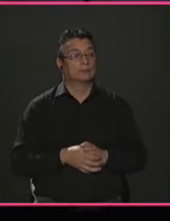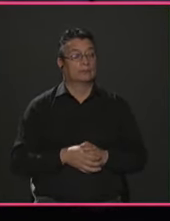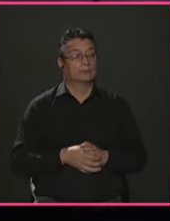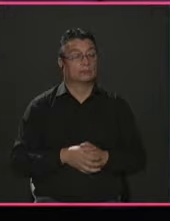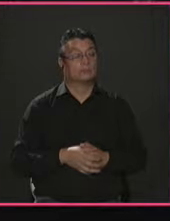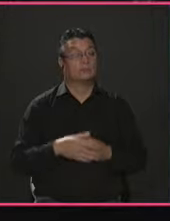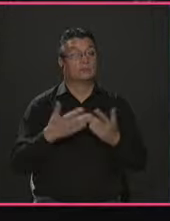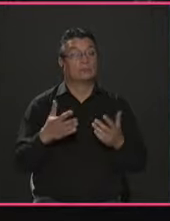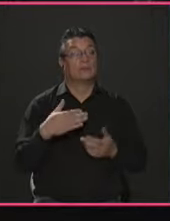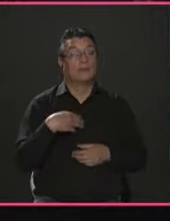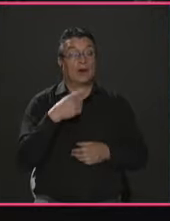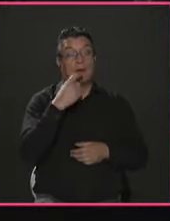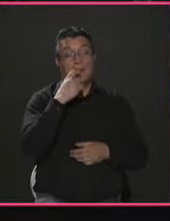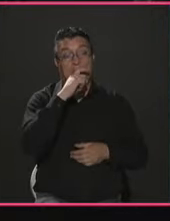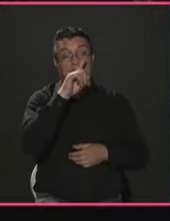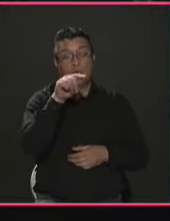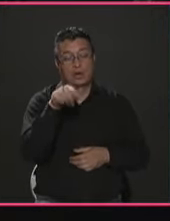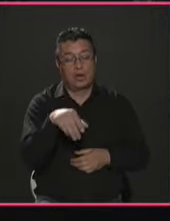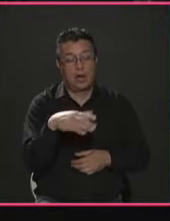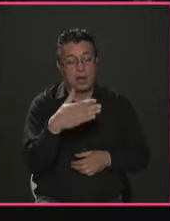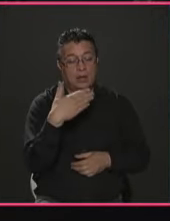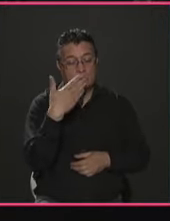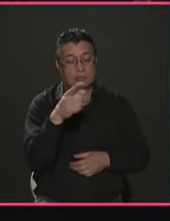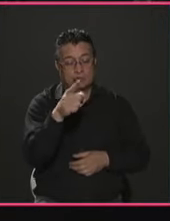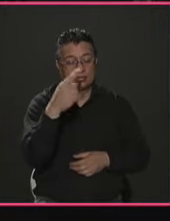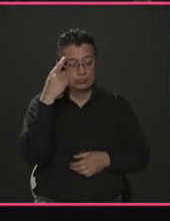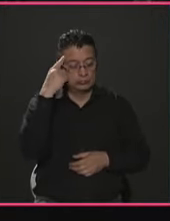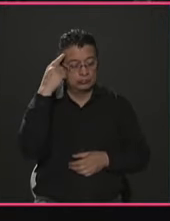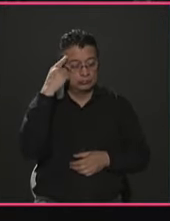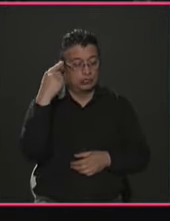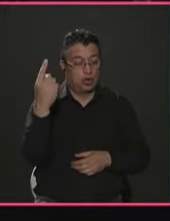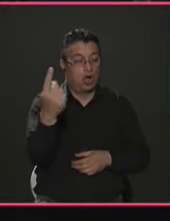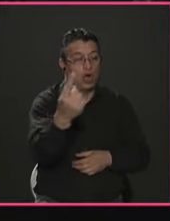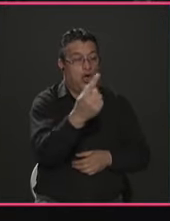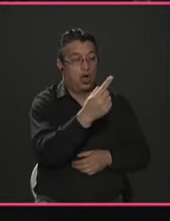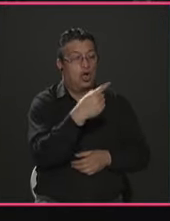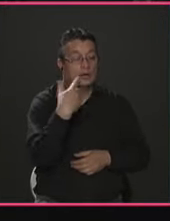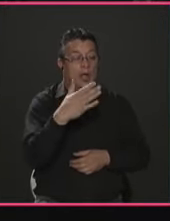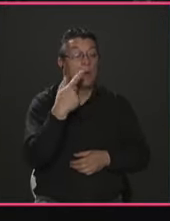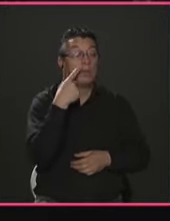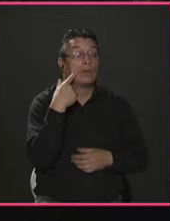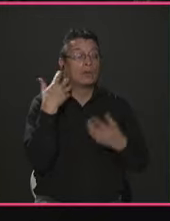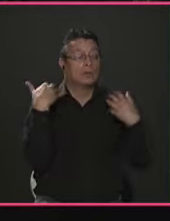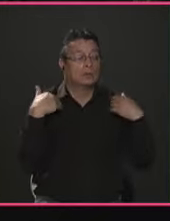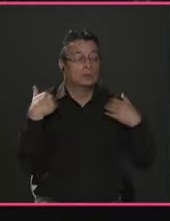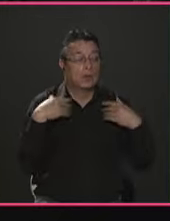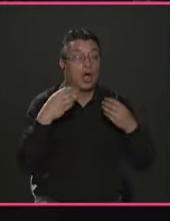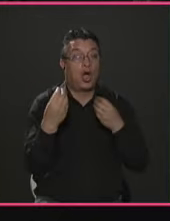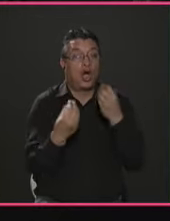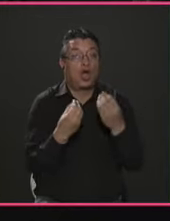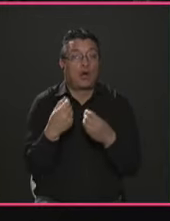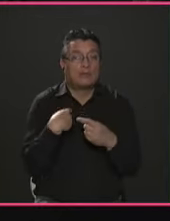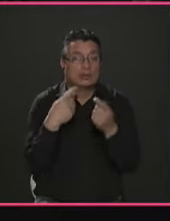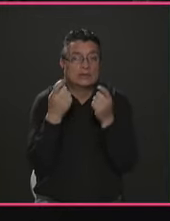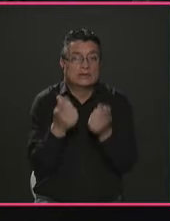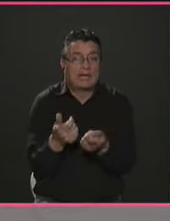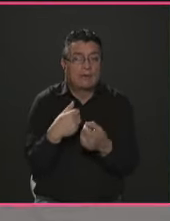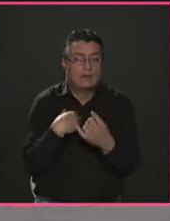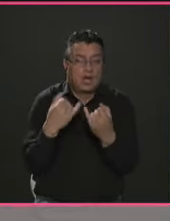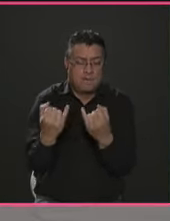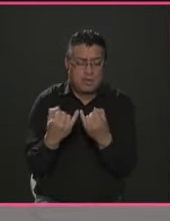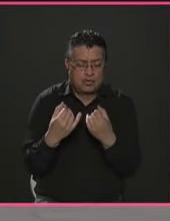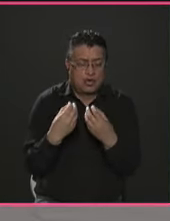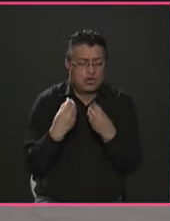Entonces ahora la pregunta del millón que sigue seguramente est en la cabeza todos un todos ustedes Cuando hacíamos El ejercicio es que cómo Yo sé eso De dónde saqué esa